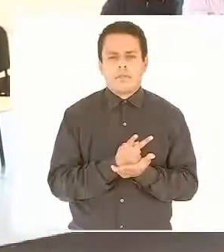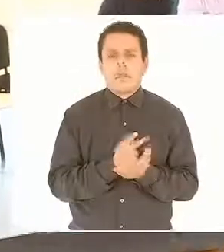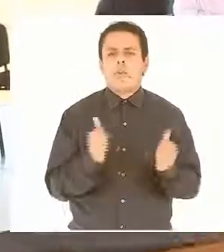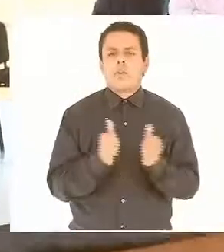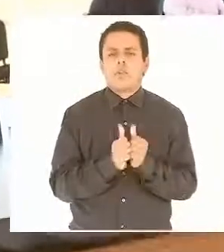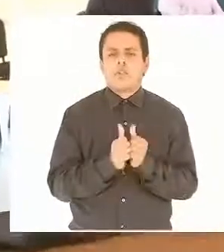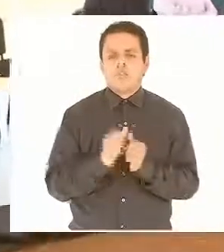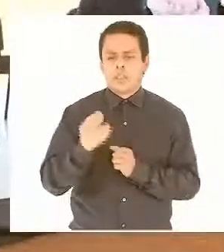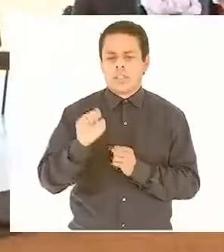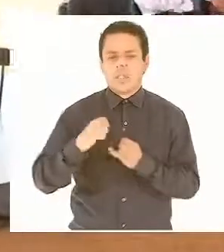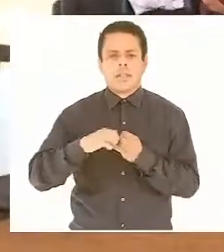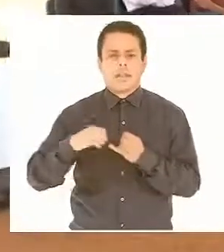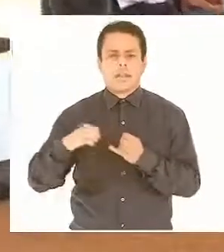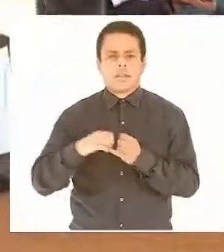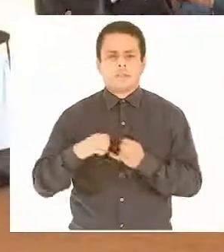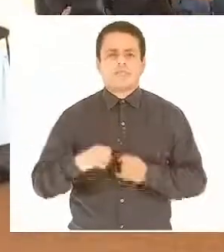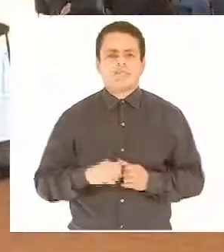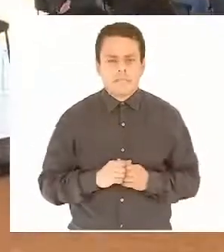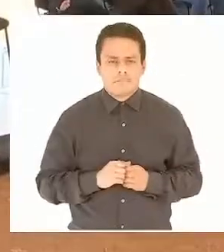$5.60,